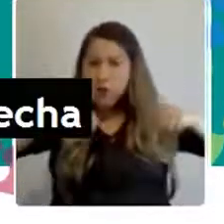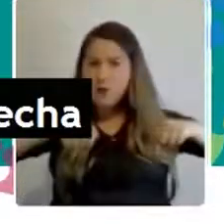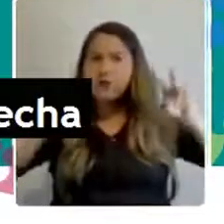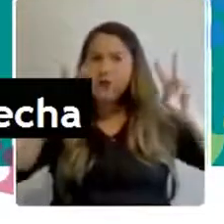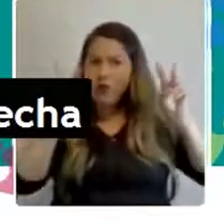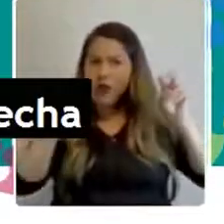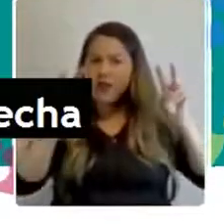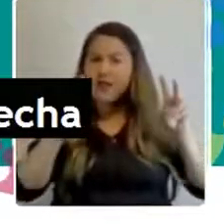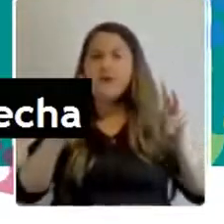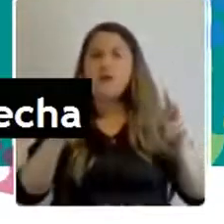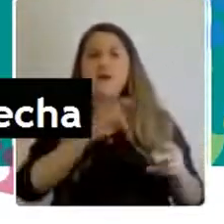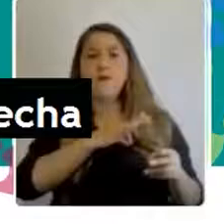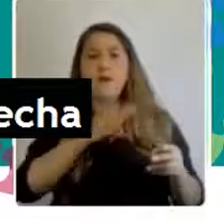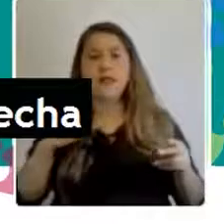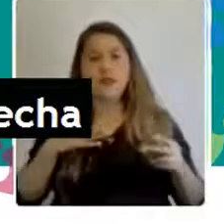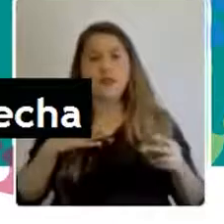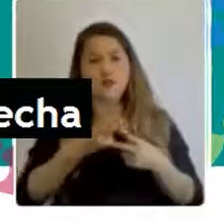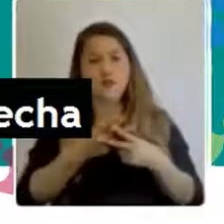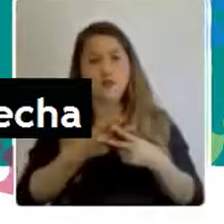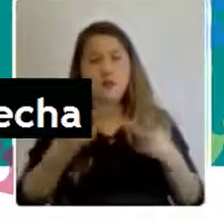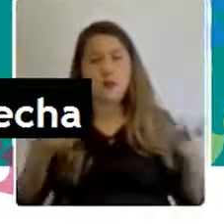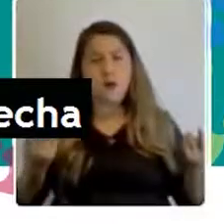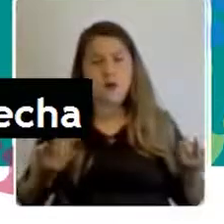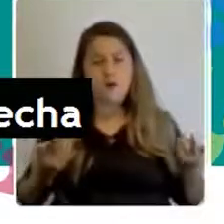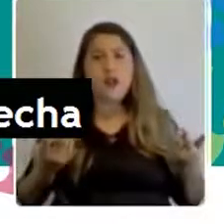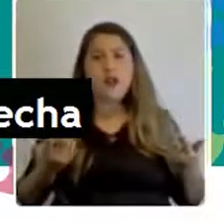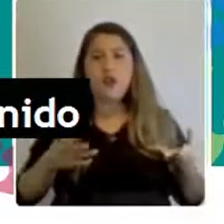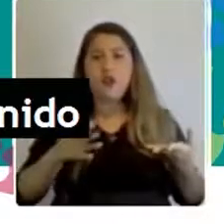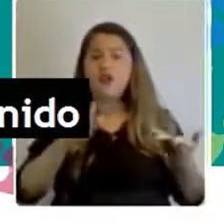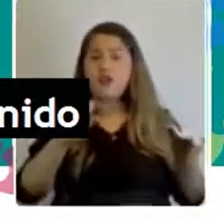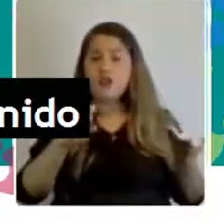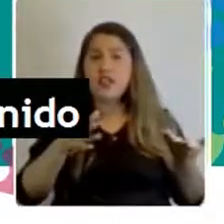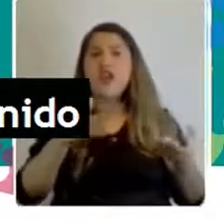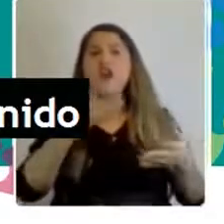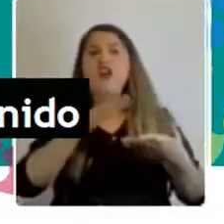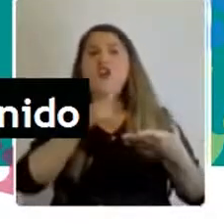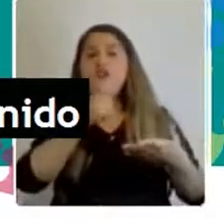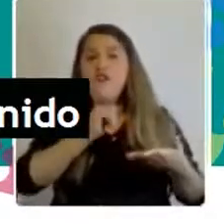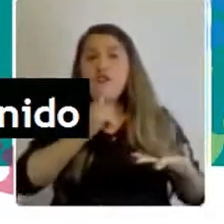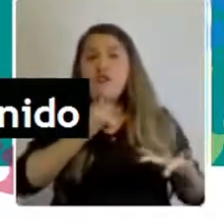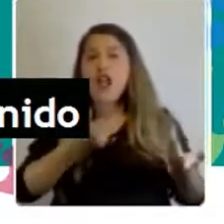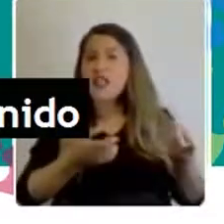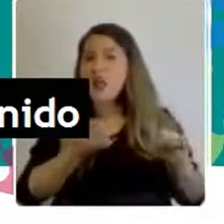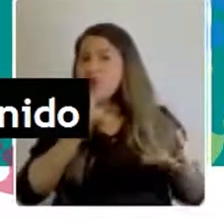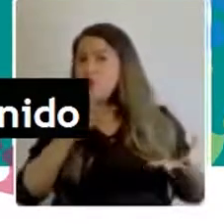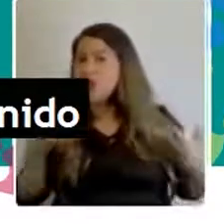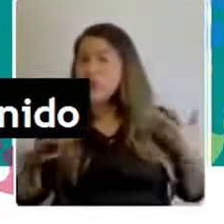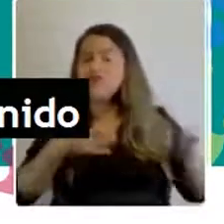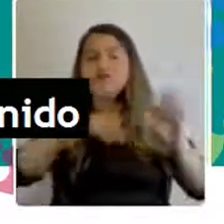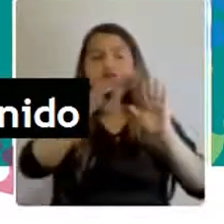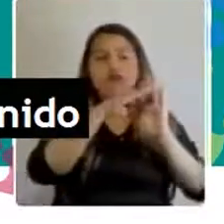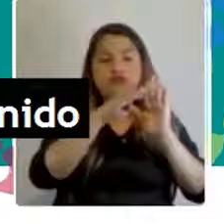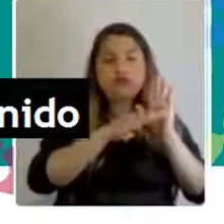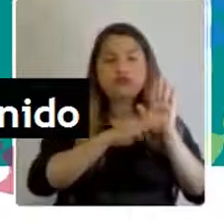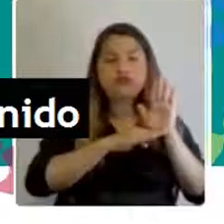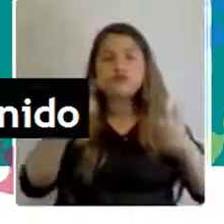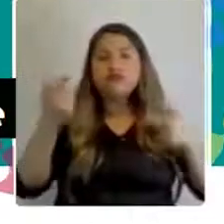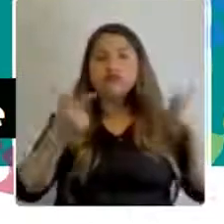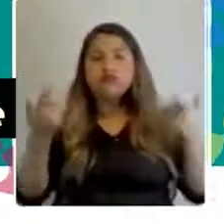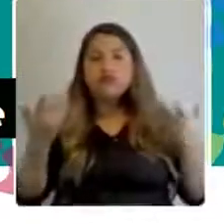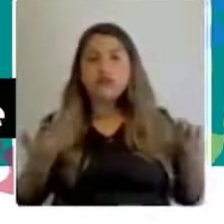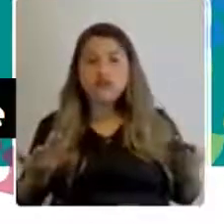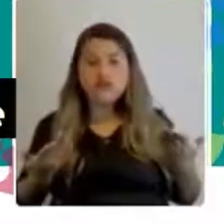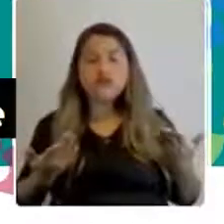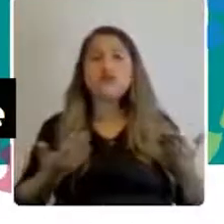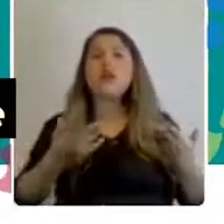que todavía no ve a la luz una política hecha y derecha, definida y completa, tal vez. Y este trabajo ha tenido, como tú nos has reseñado,